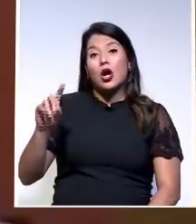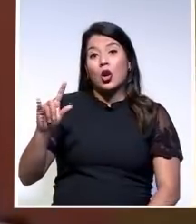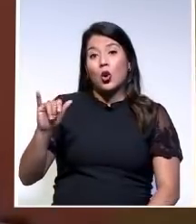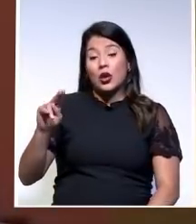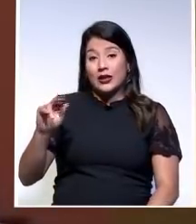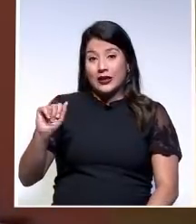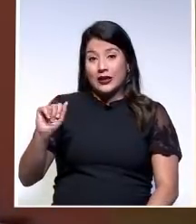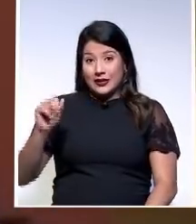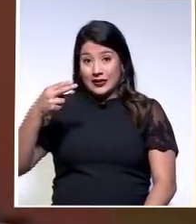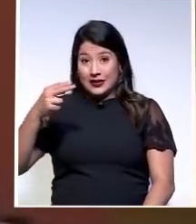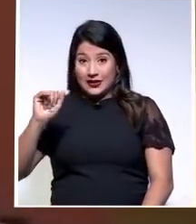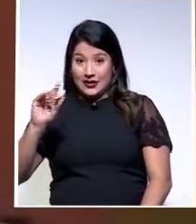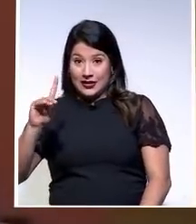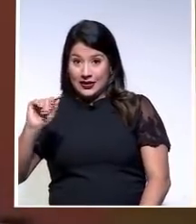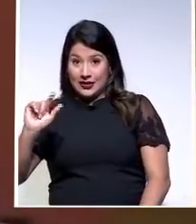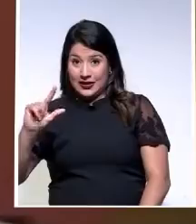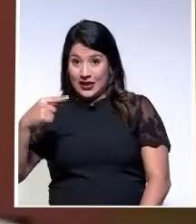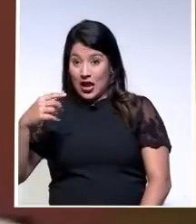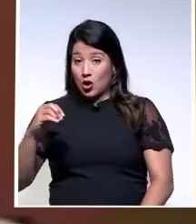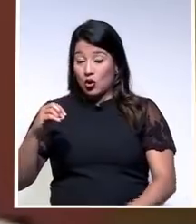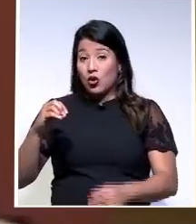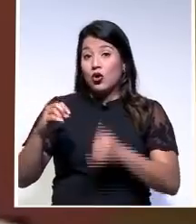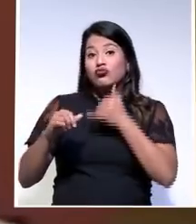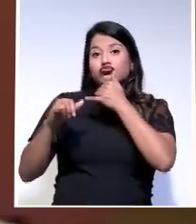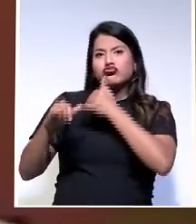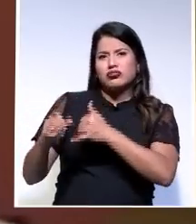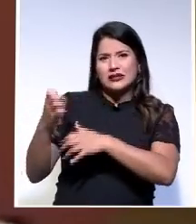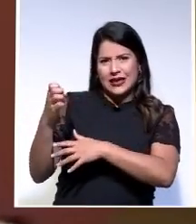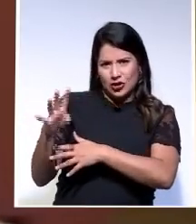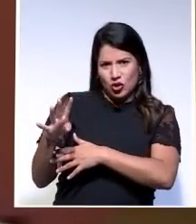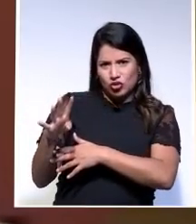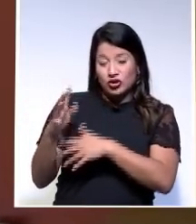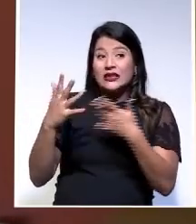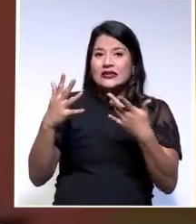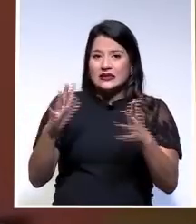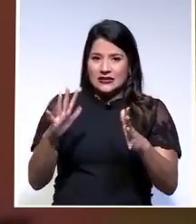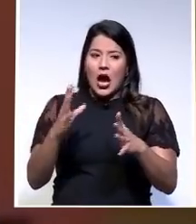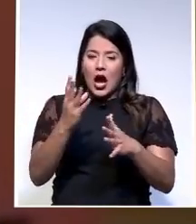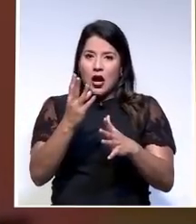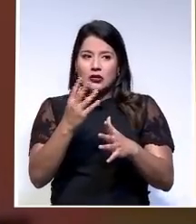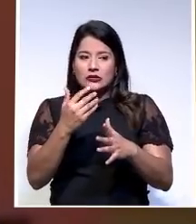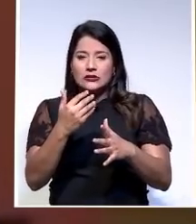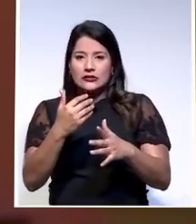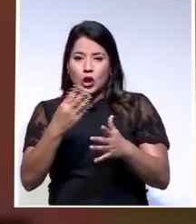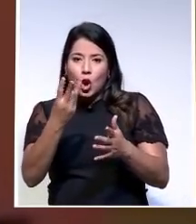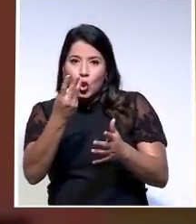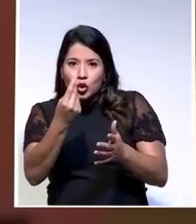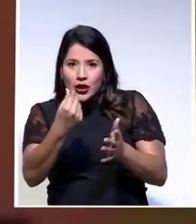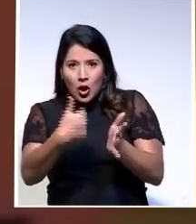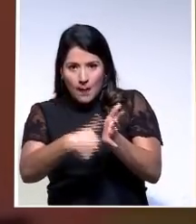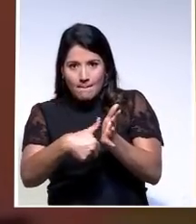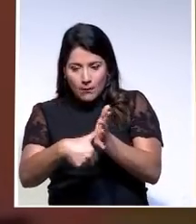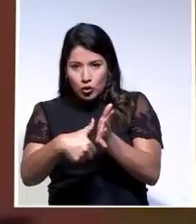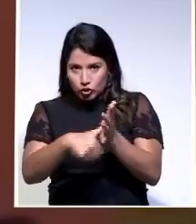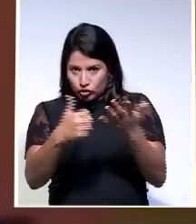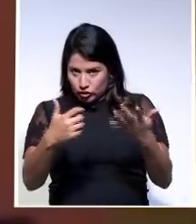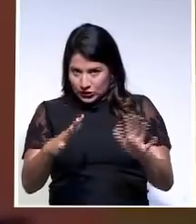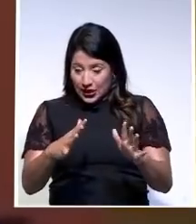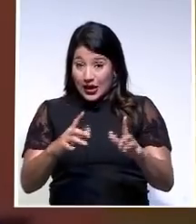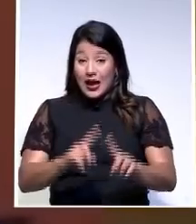quiere decir que ya se tiene un candidato. Eso creo que los votos no se duran tanto contándolos. Lo que quiere decir es que la persona,